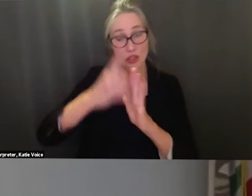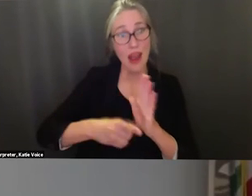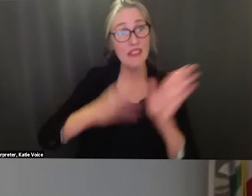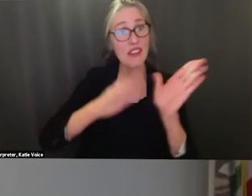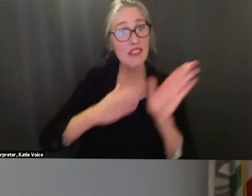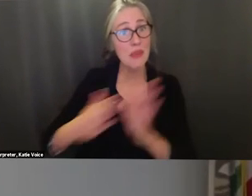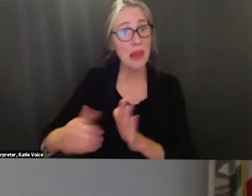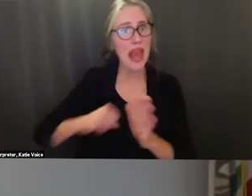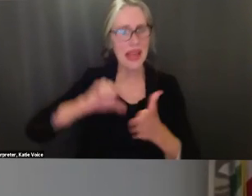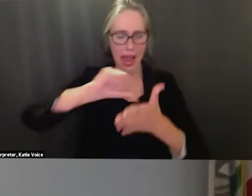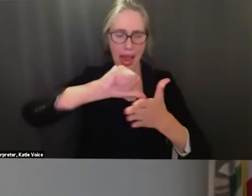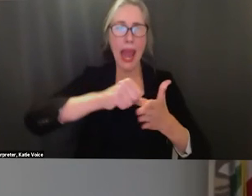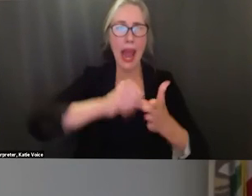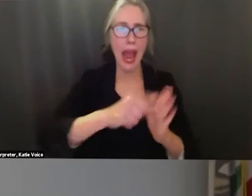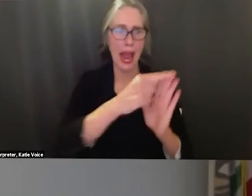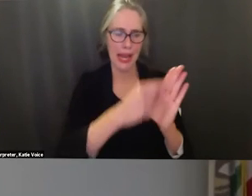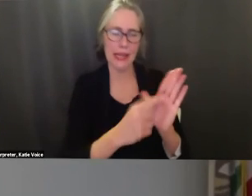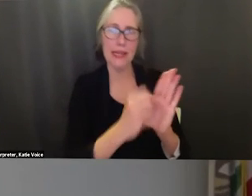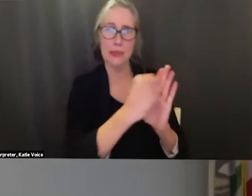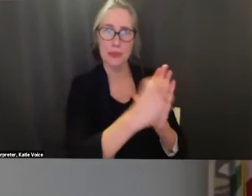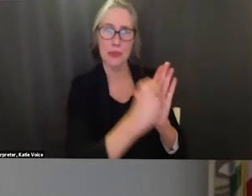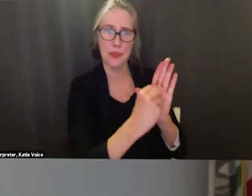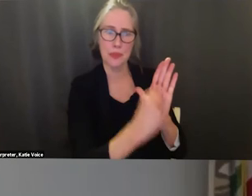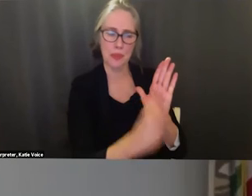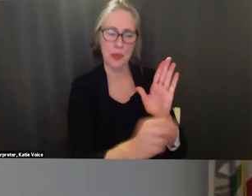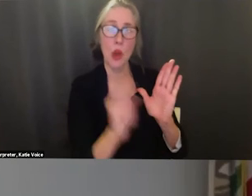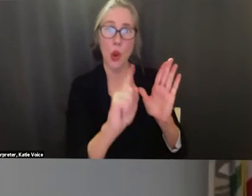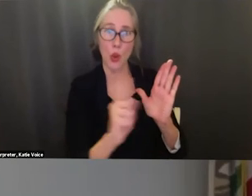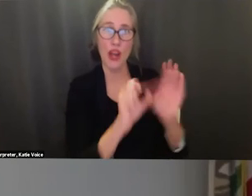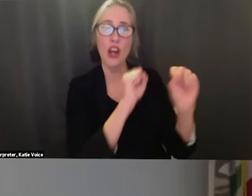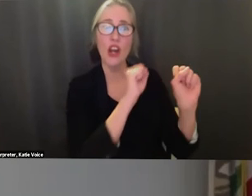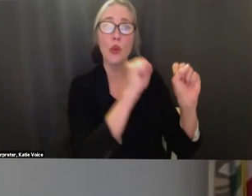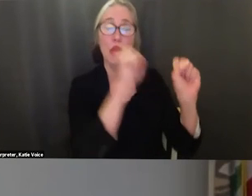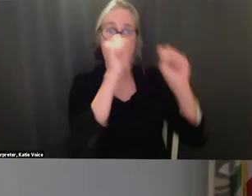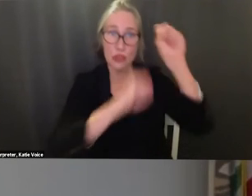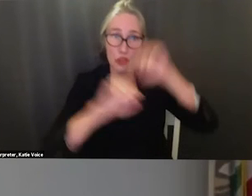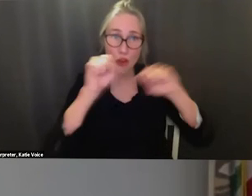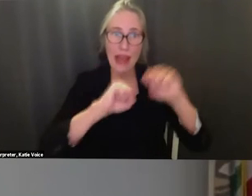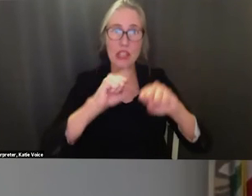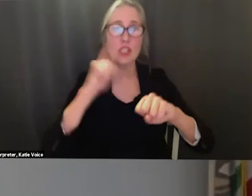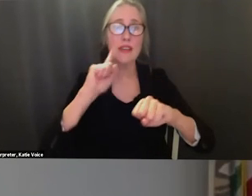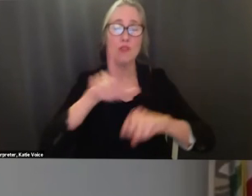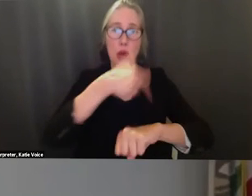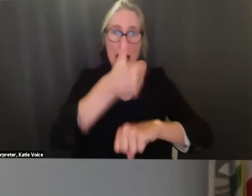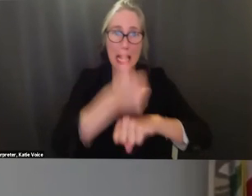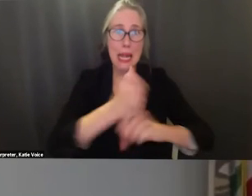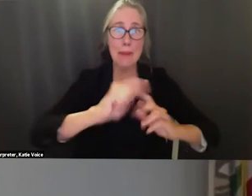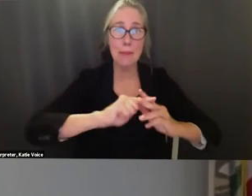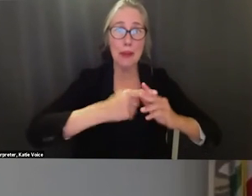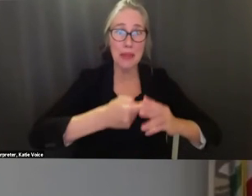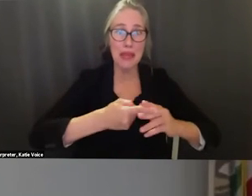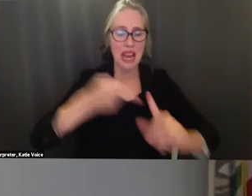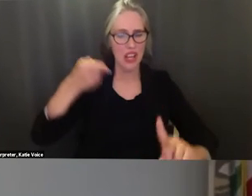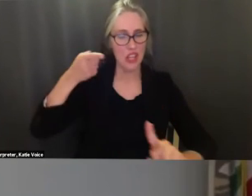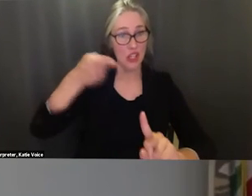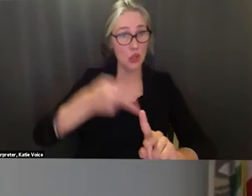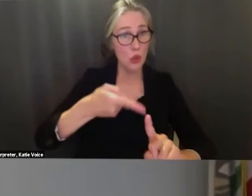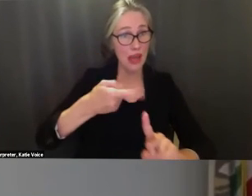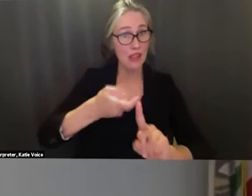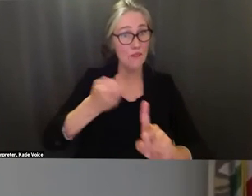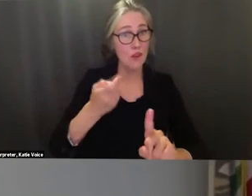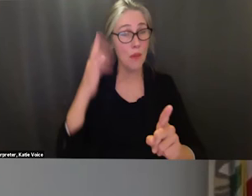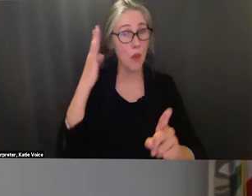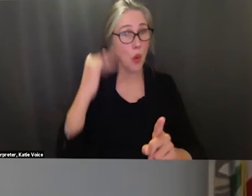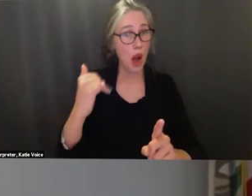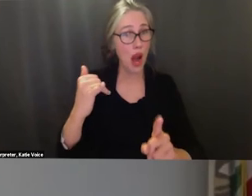borrador del último plan, resalté las estrategias e implementaciones que fueron el resultado